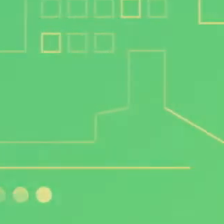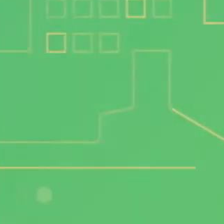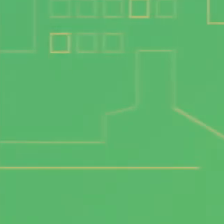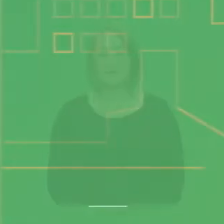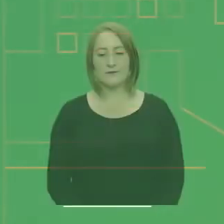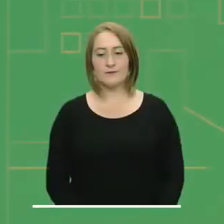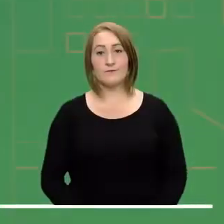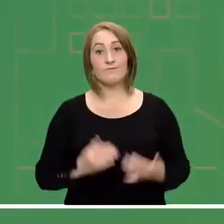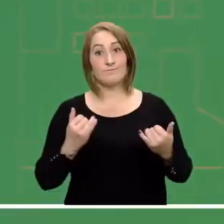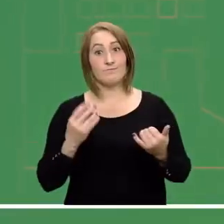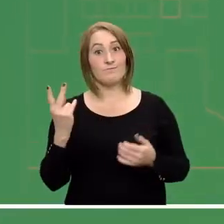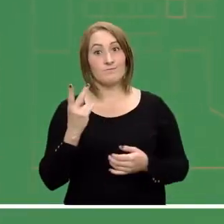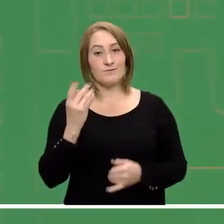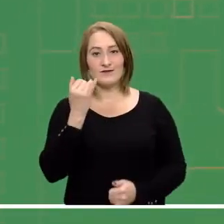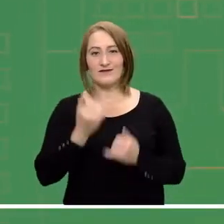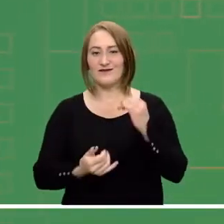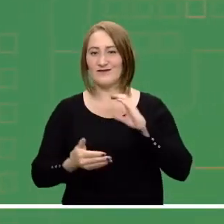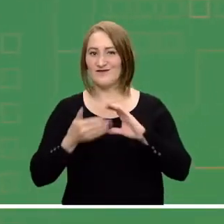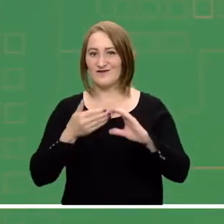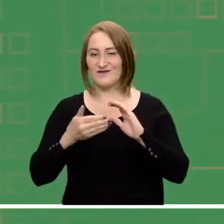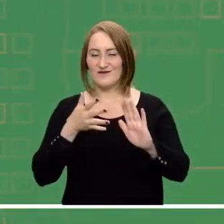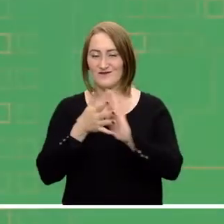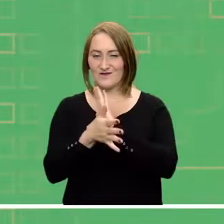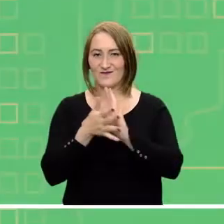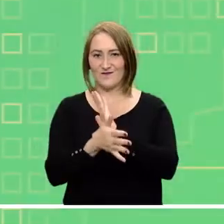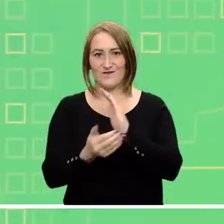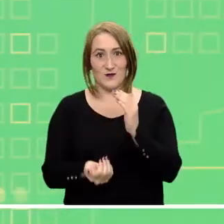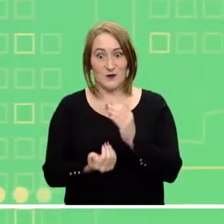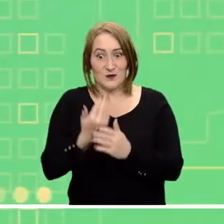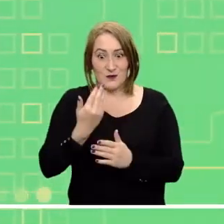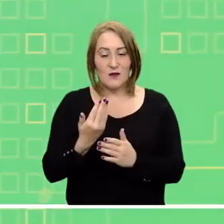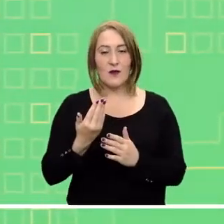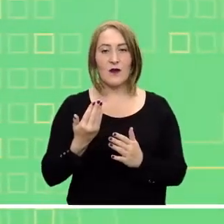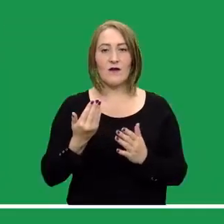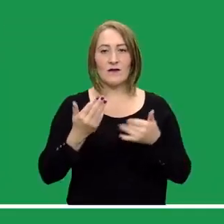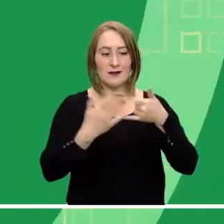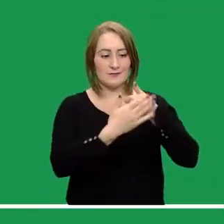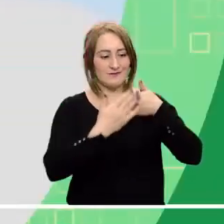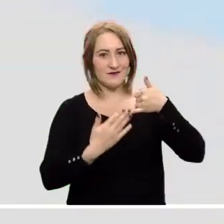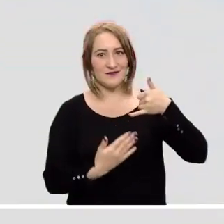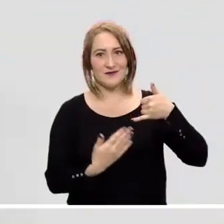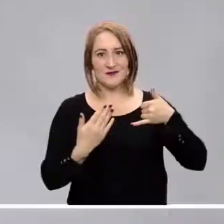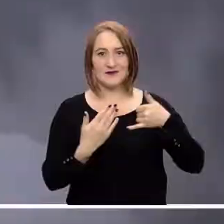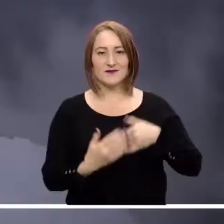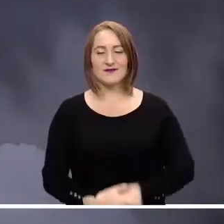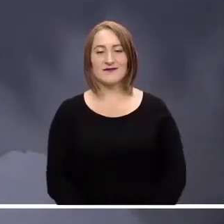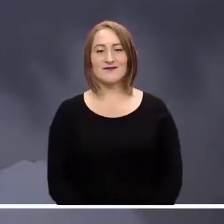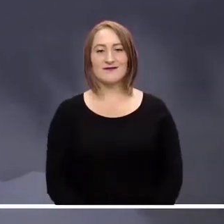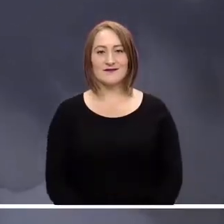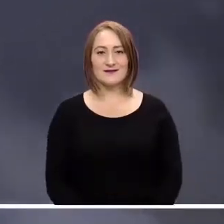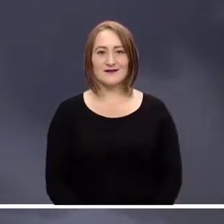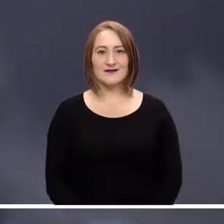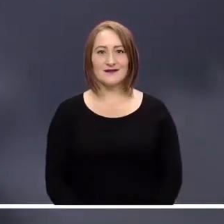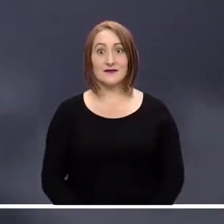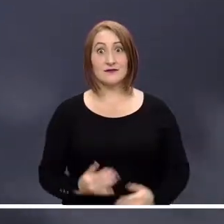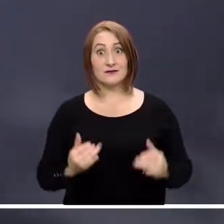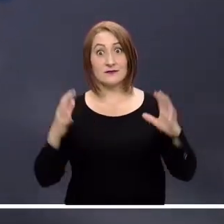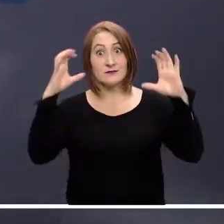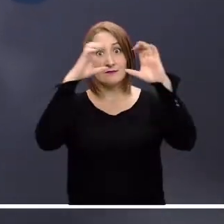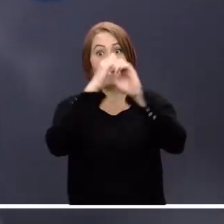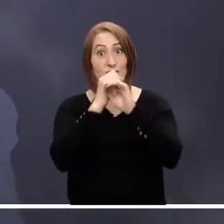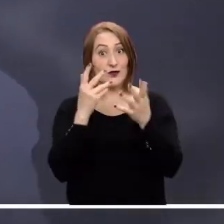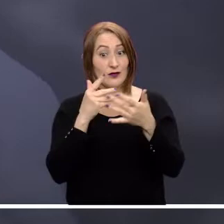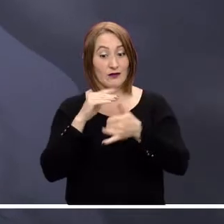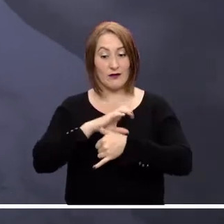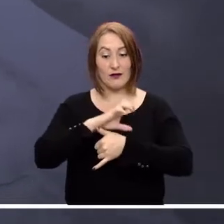Cerramos el viernes con la más reciente actualización del pronóstico del tiempo en las diferentes regiones del país. Cae la noche en el Caribe